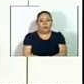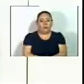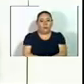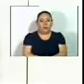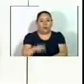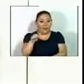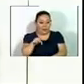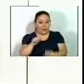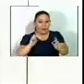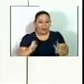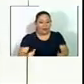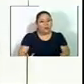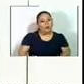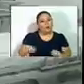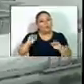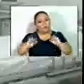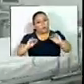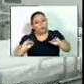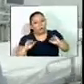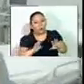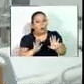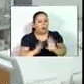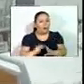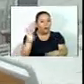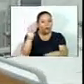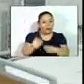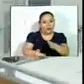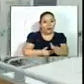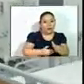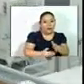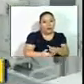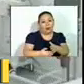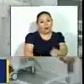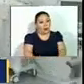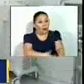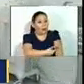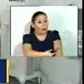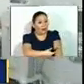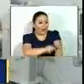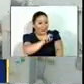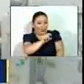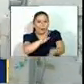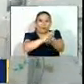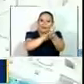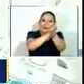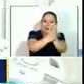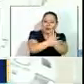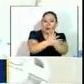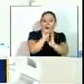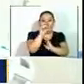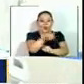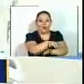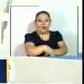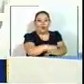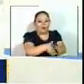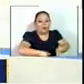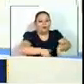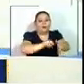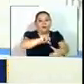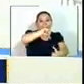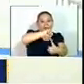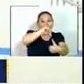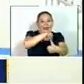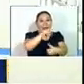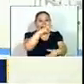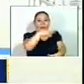El gobierno también anunció que todavía no arranca operaciones el Hospital de El Salvador, instalado en el pabellón centroamericano de